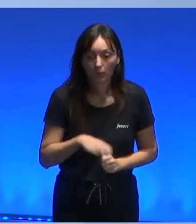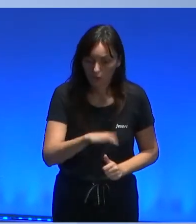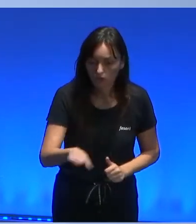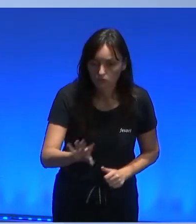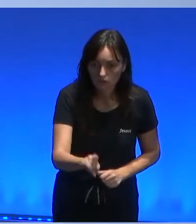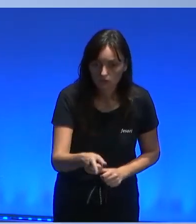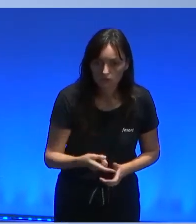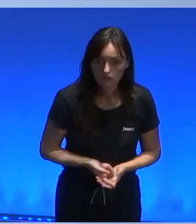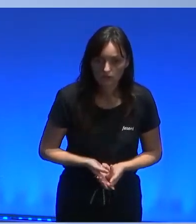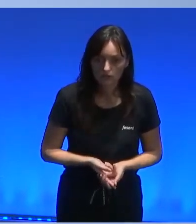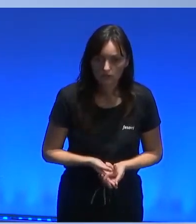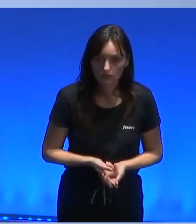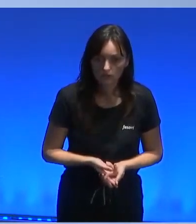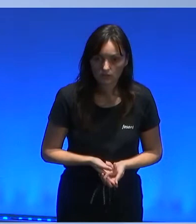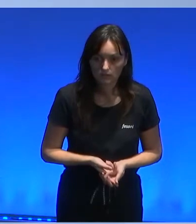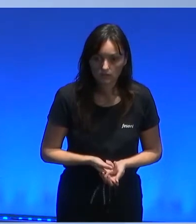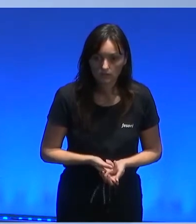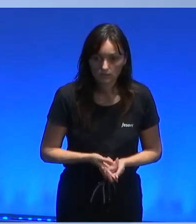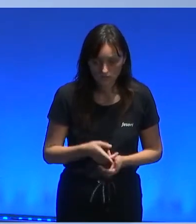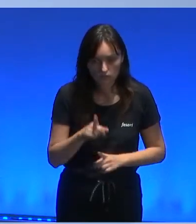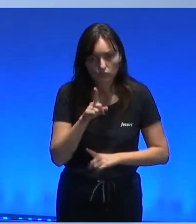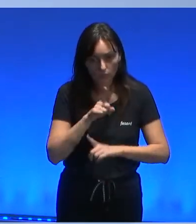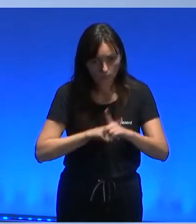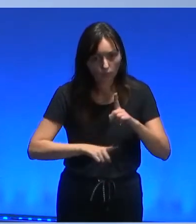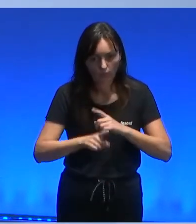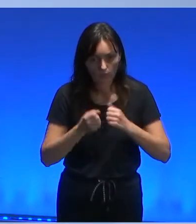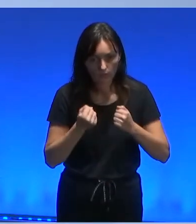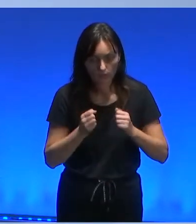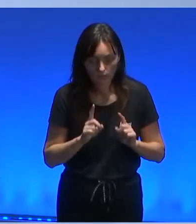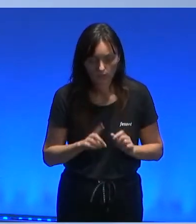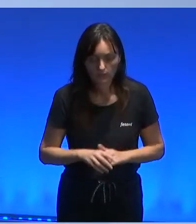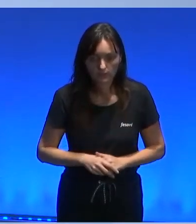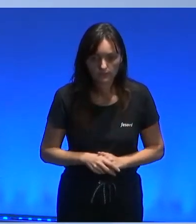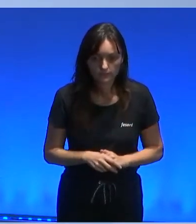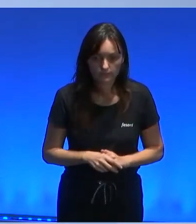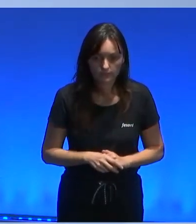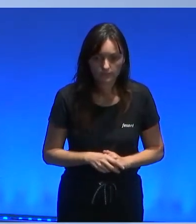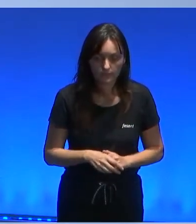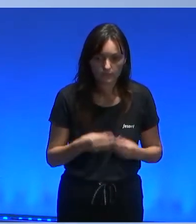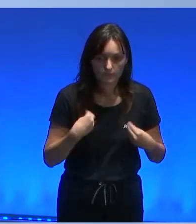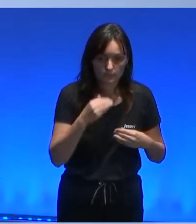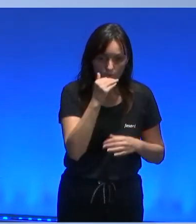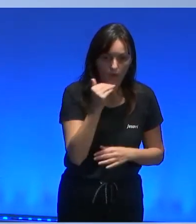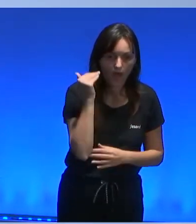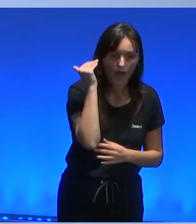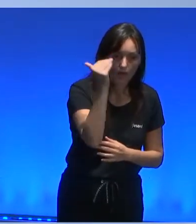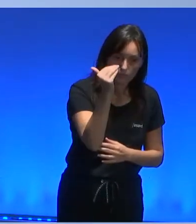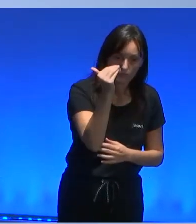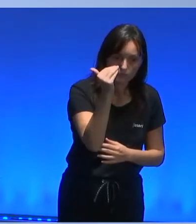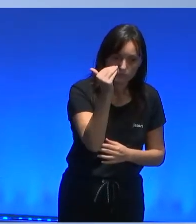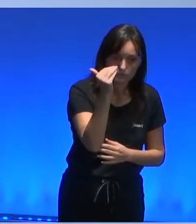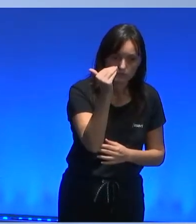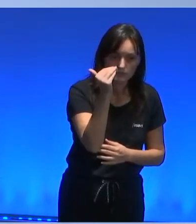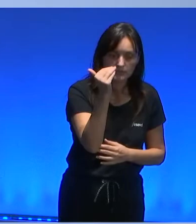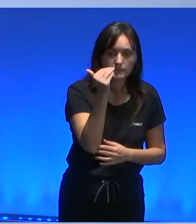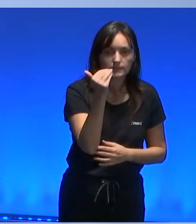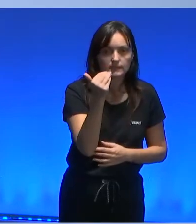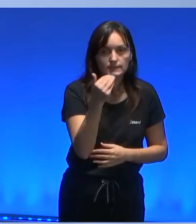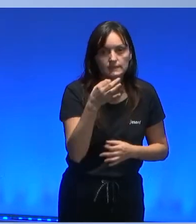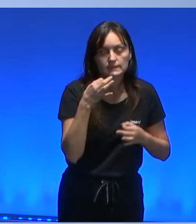sí. Esto también es un problema enorme para mí. Como los adultos siempre están dispuestos a